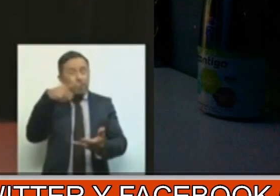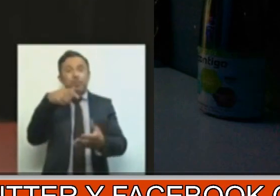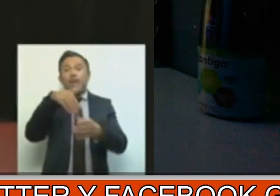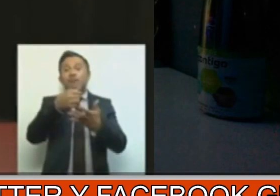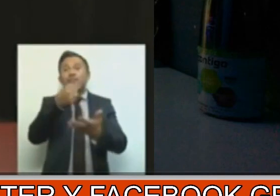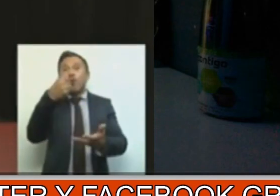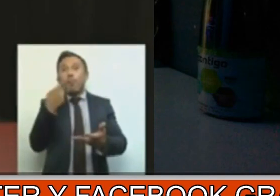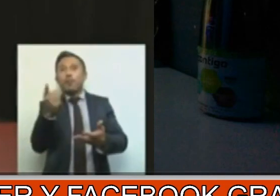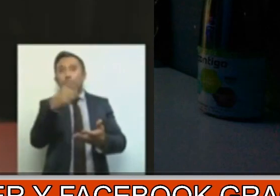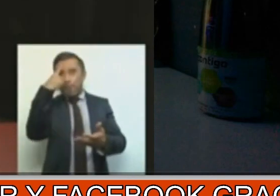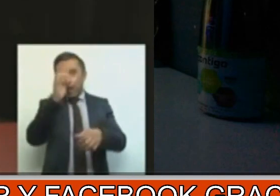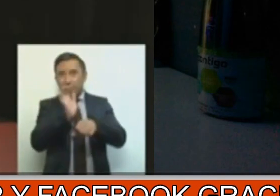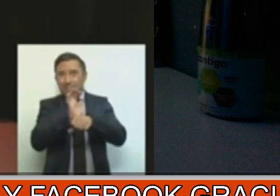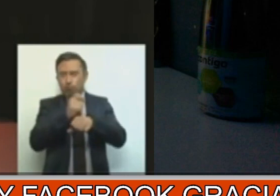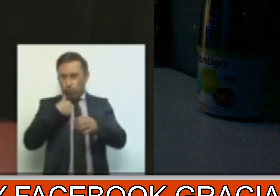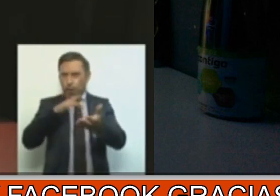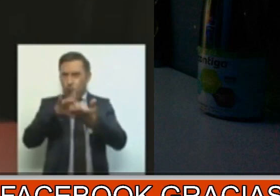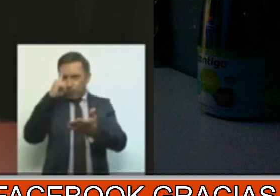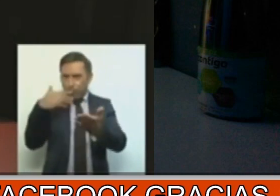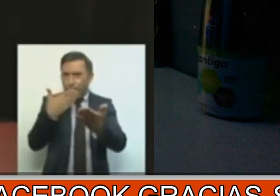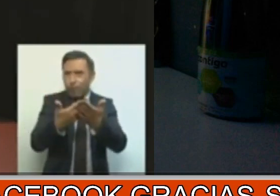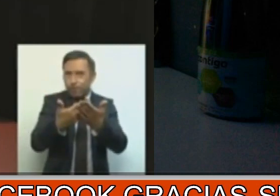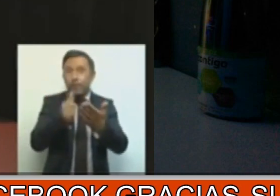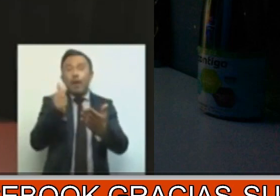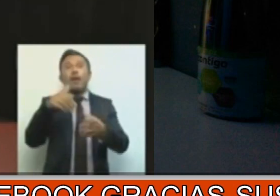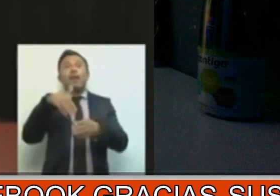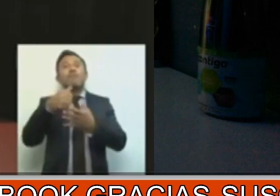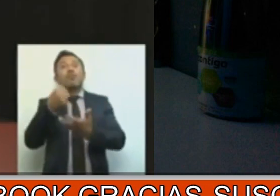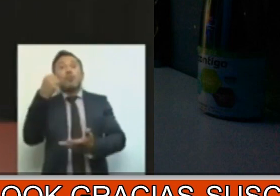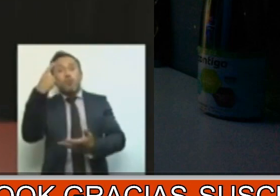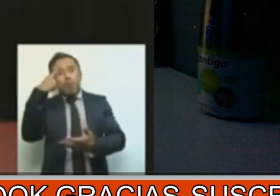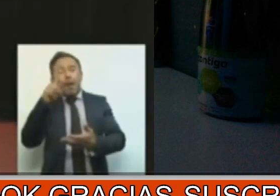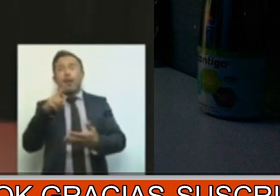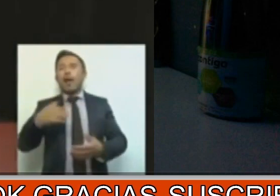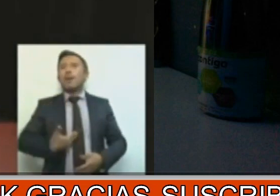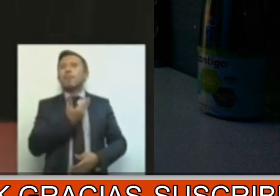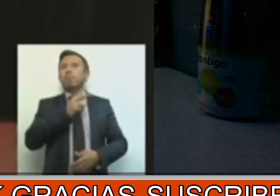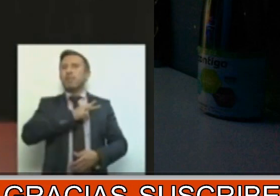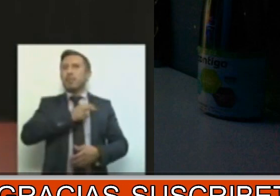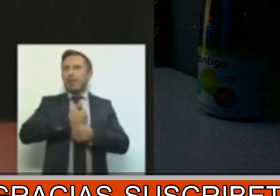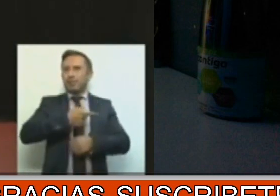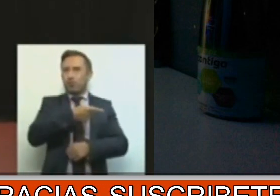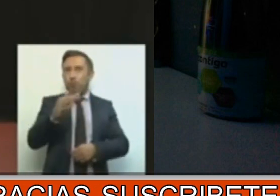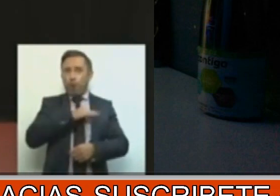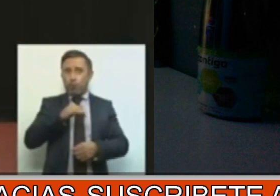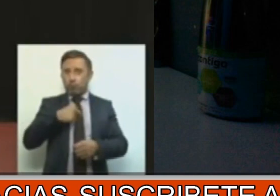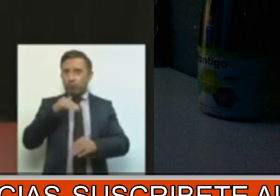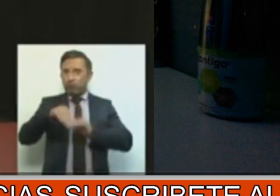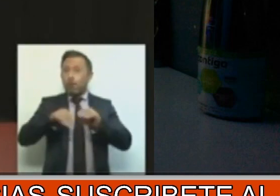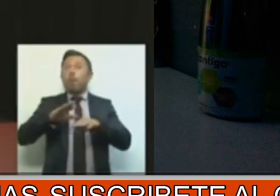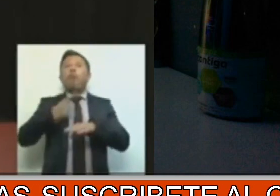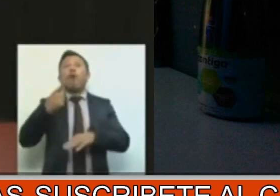impulsamos. El fideicomiso contra las víctimas nosotros lo hicimos realidad porque el gobierno no garantizaba